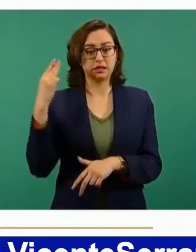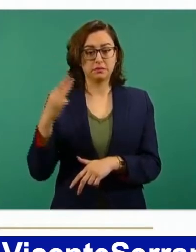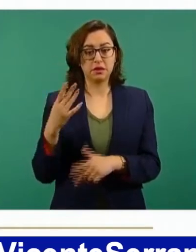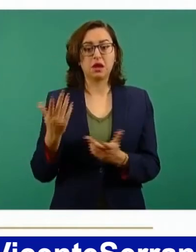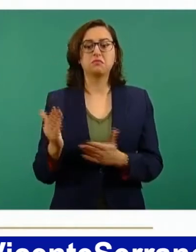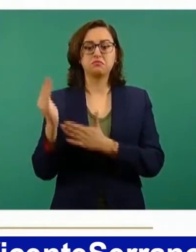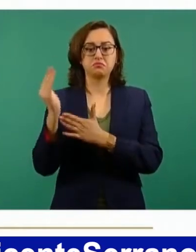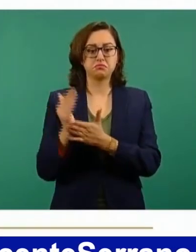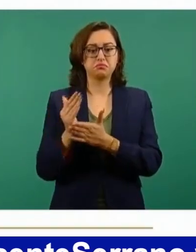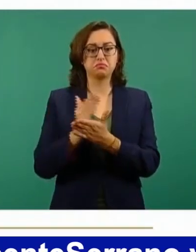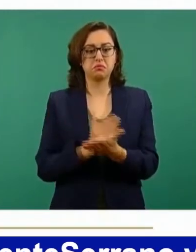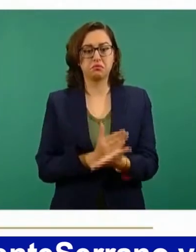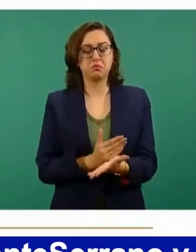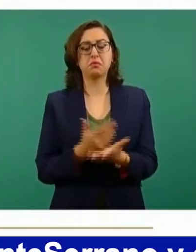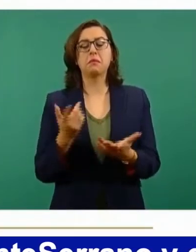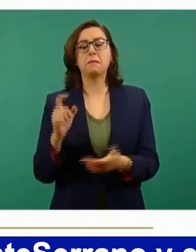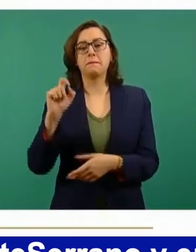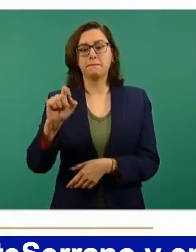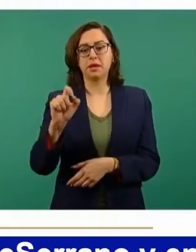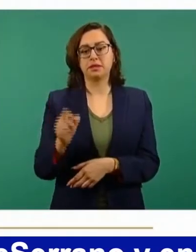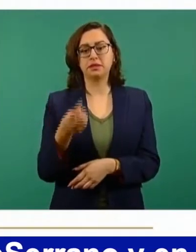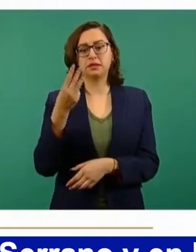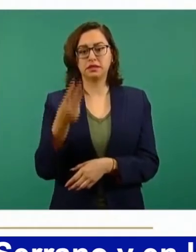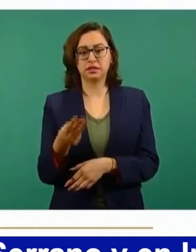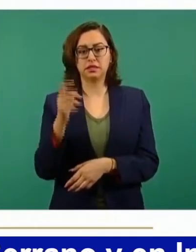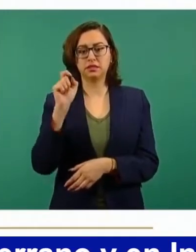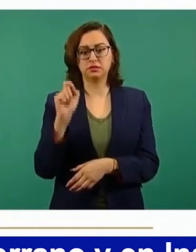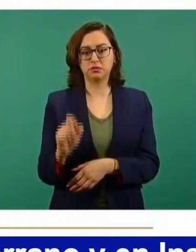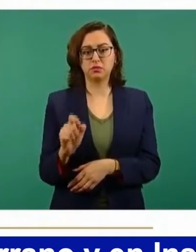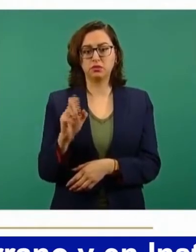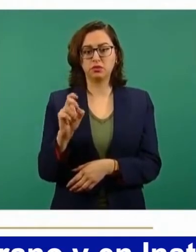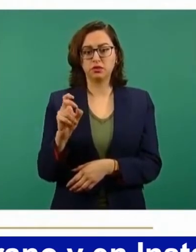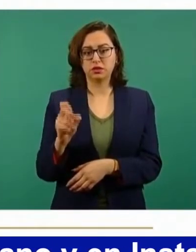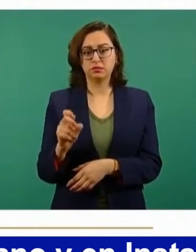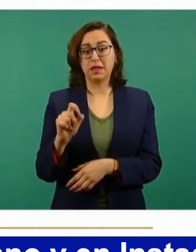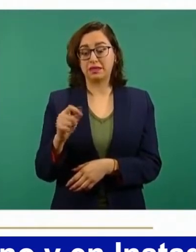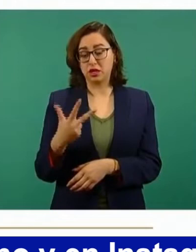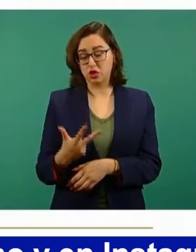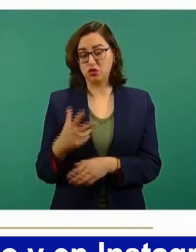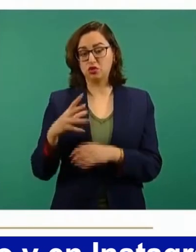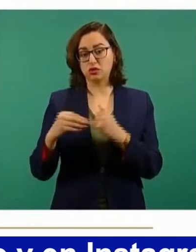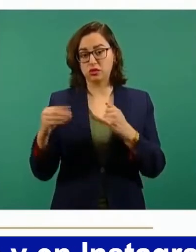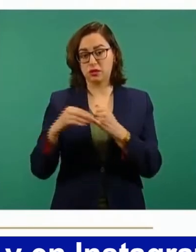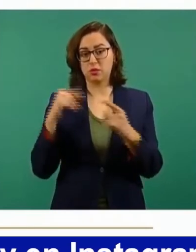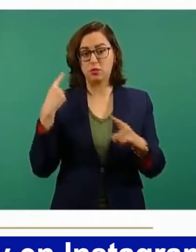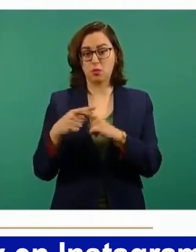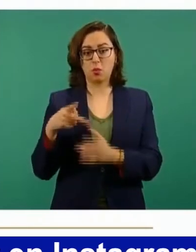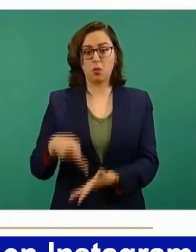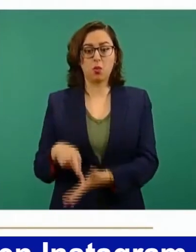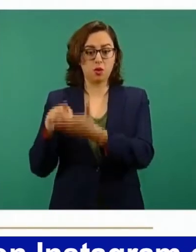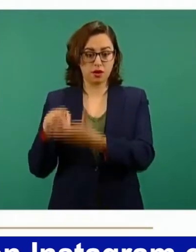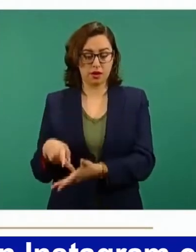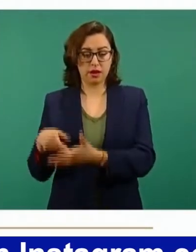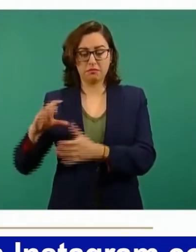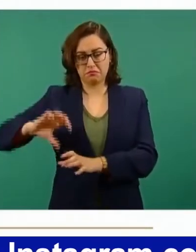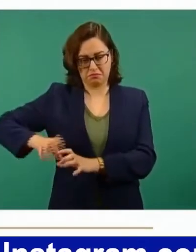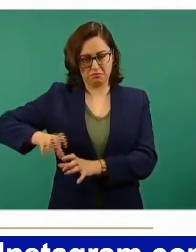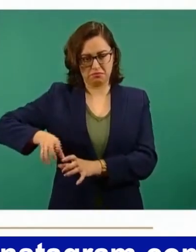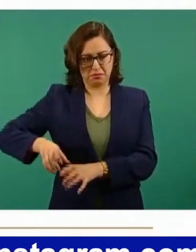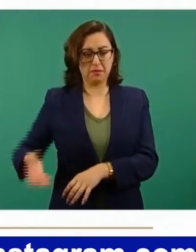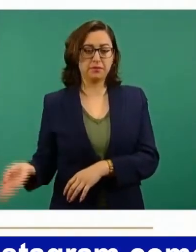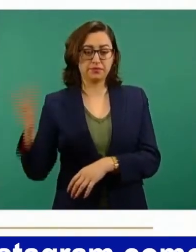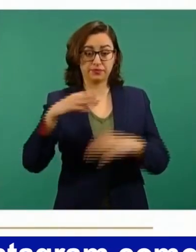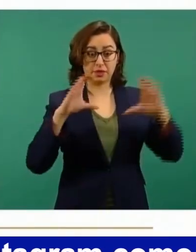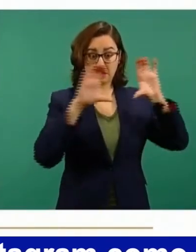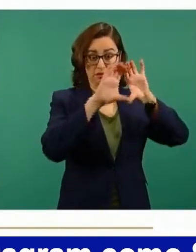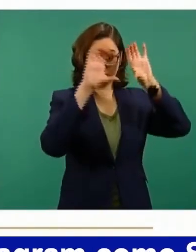28 centavos por kilo, mientras que el gas estacionario también disminuyó, quedando en un precio promedio de 12 pesos con